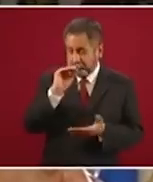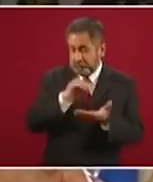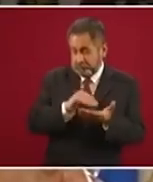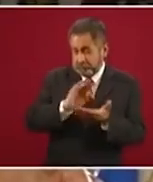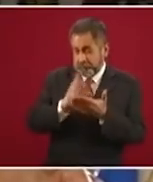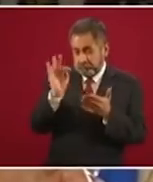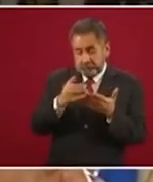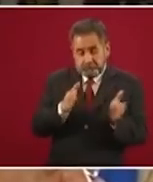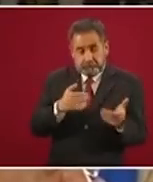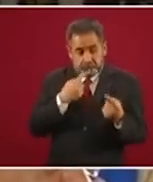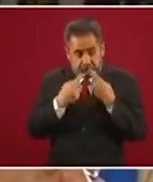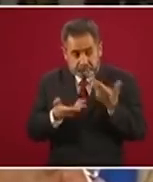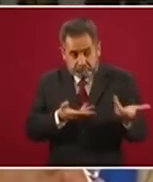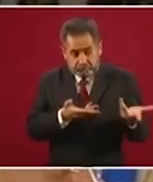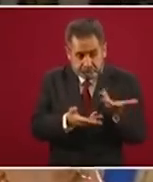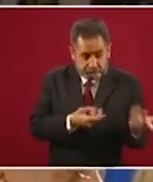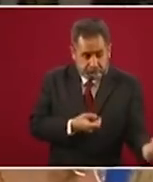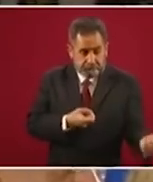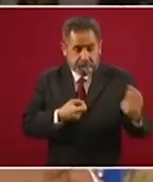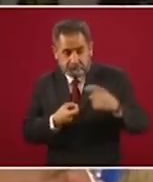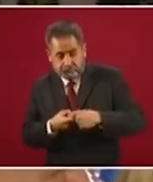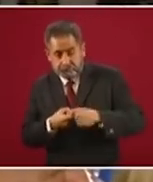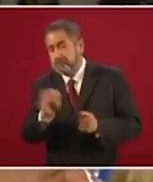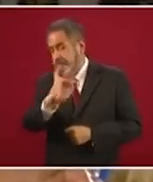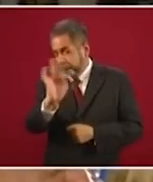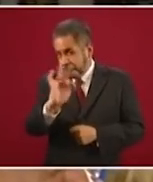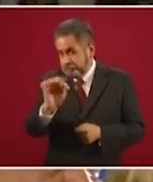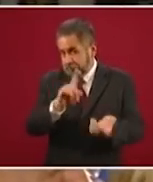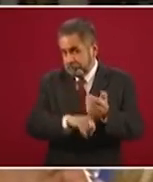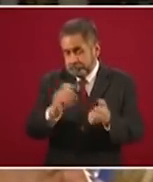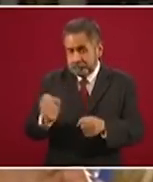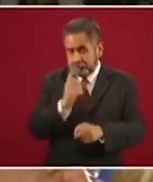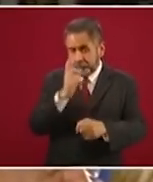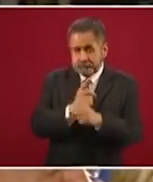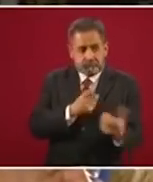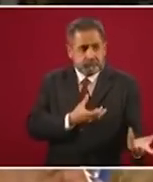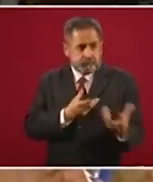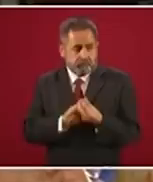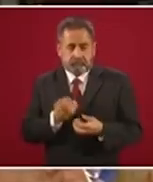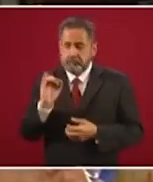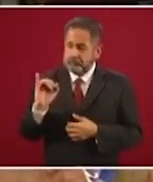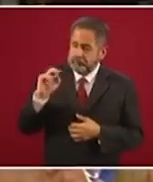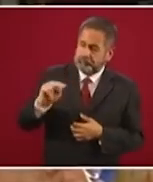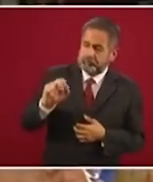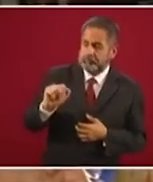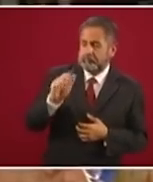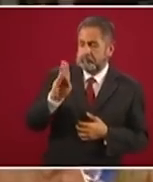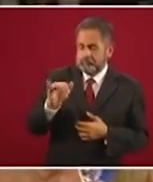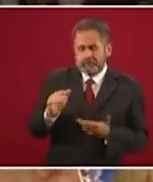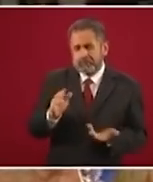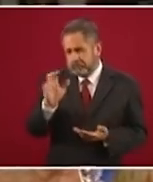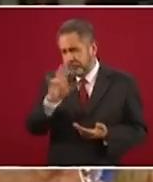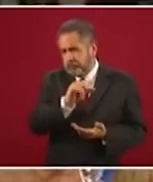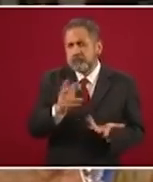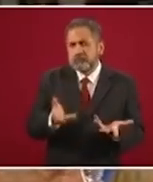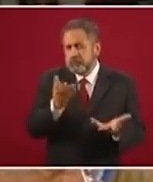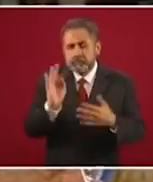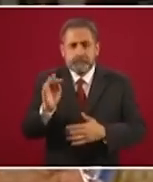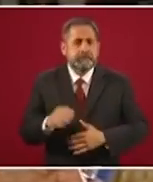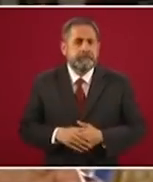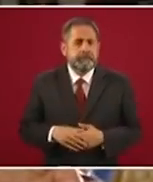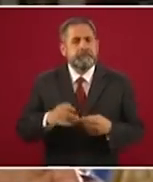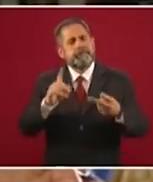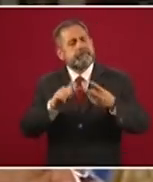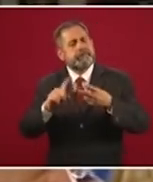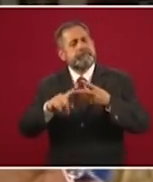la mesa de negociación al respecto de la afiliación de sus estados, precisamente el esquema del INSABI? Eso por una parte. Y en la otra, quedó un